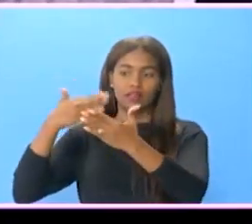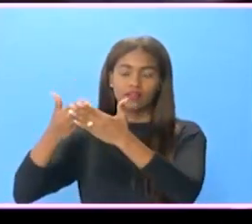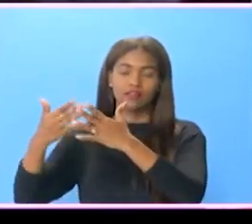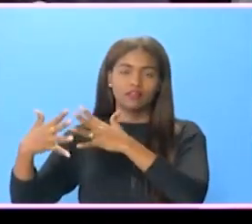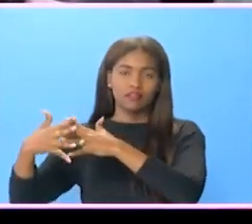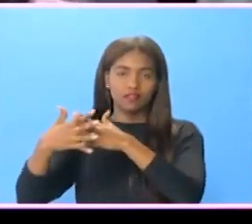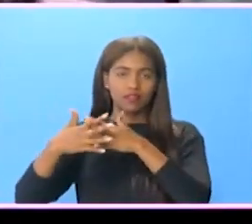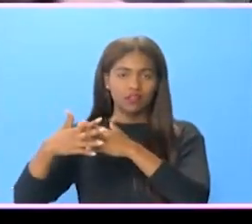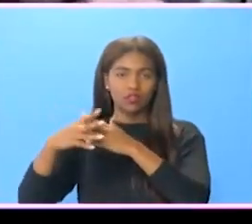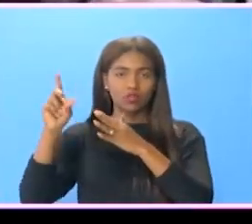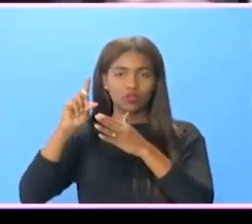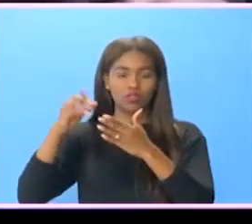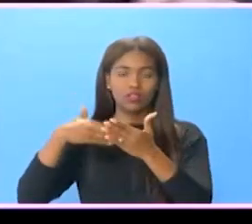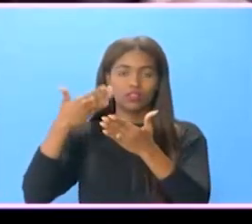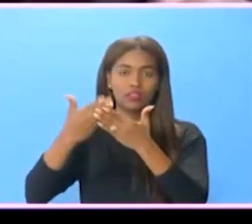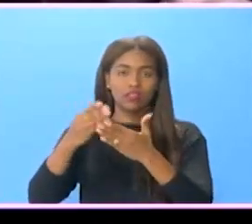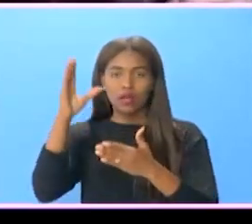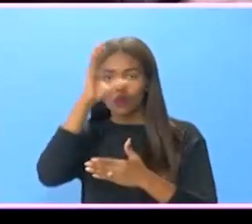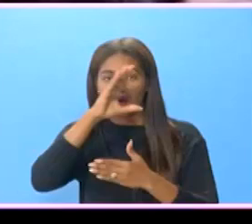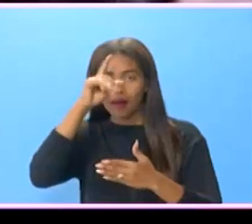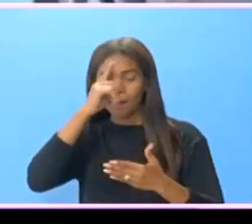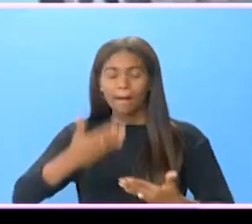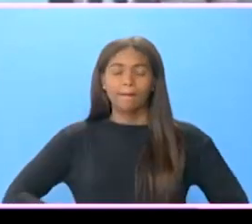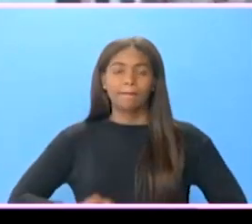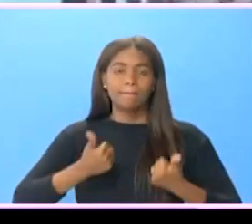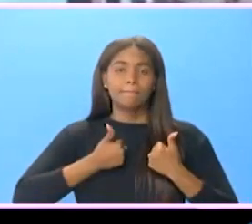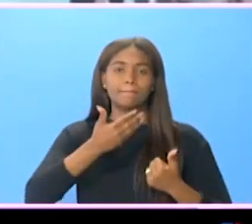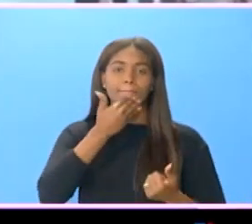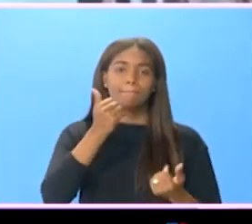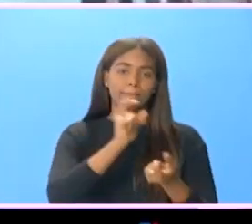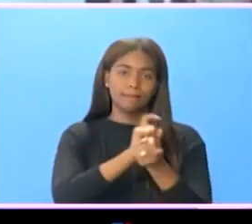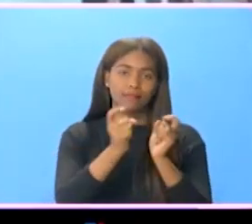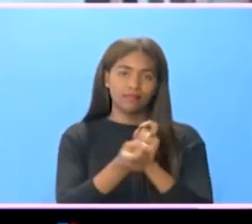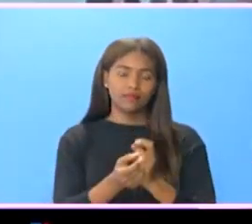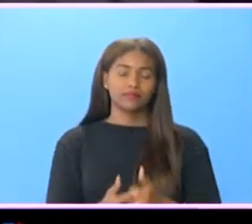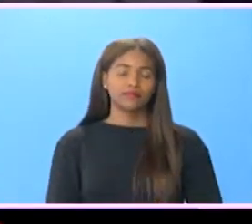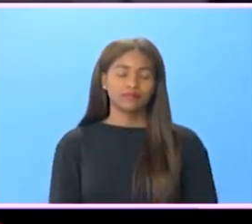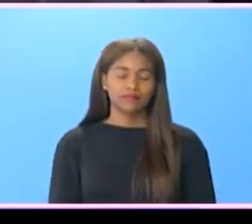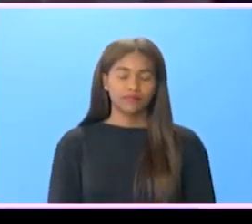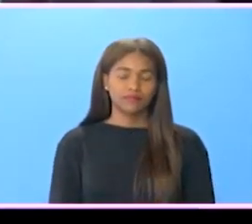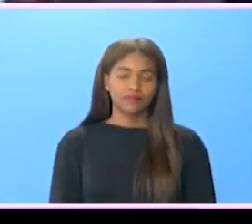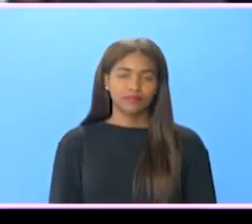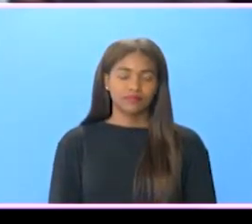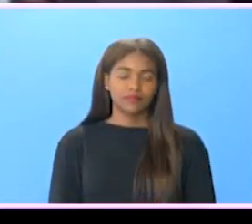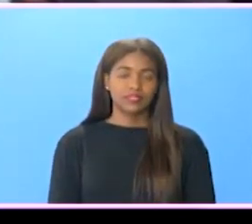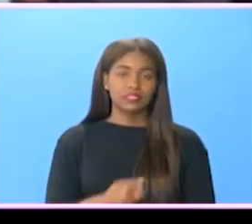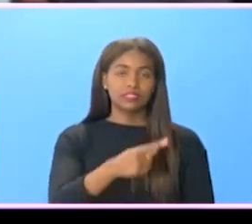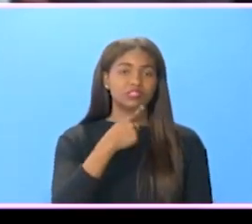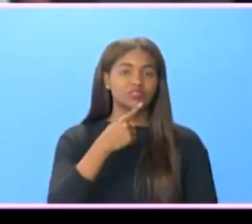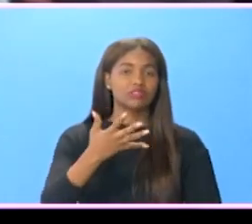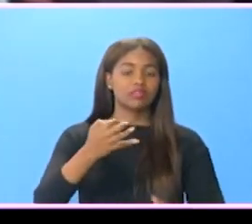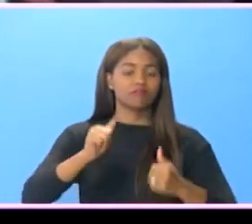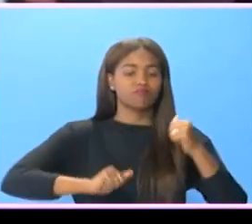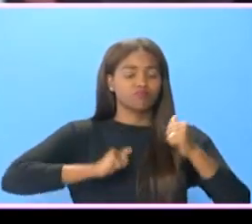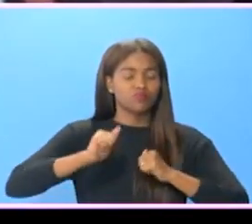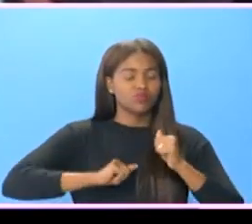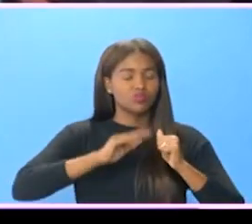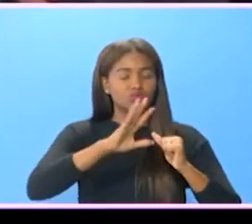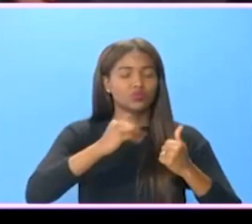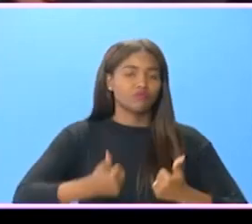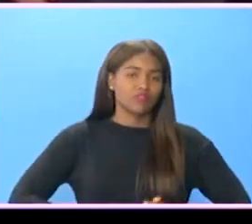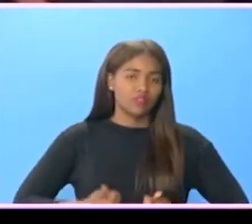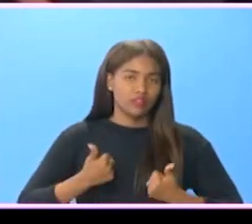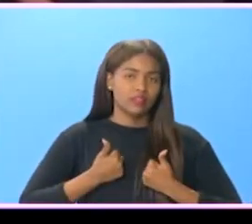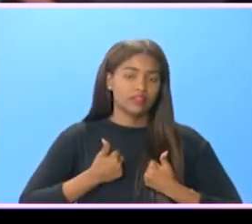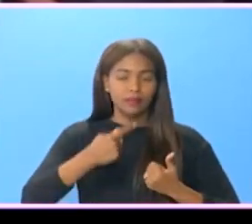Unidos, a donde llegaron en busca de un futuro diferente. Él nos dijo que va a luchar su vida, por eso